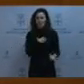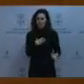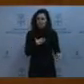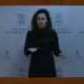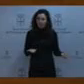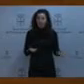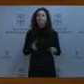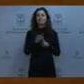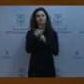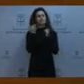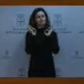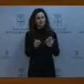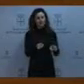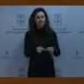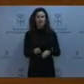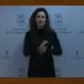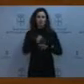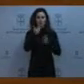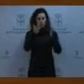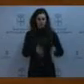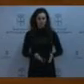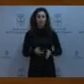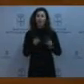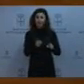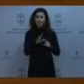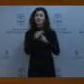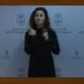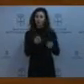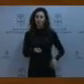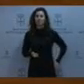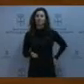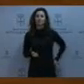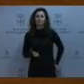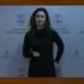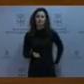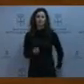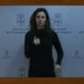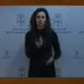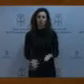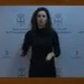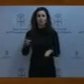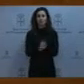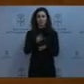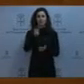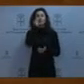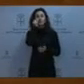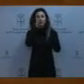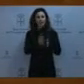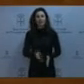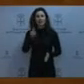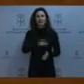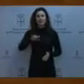está pasando, señor consejero. Eso es lo que está pasando. Y vuelvo, señor Fernández, por los niños, al impuesto